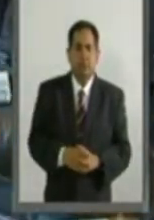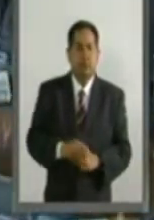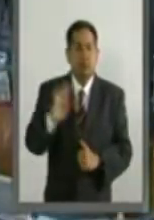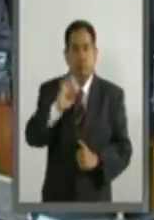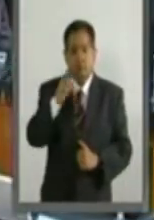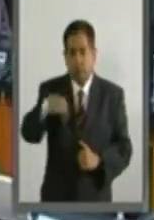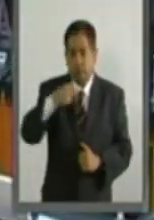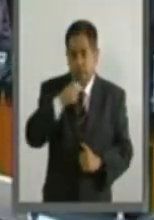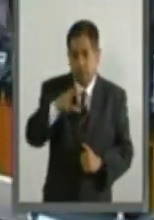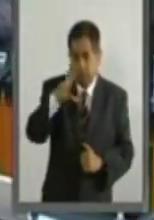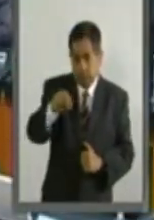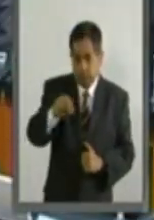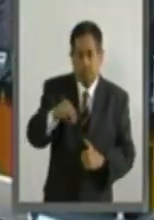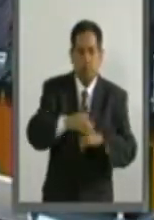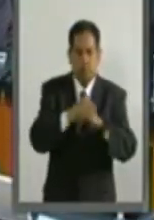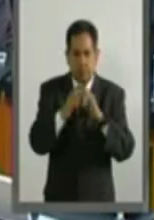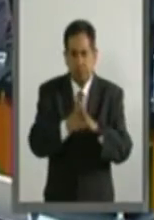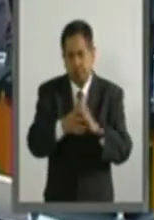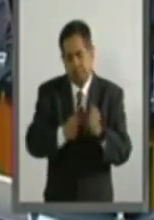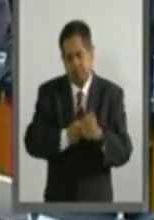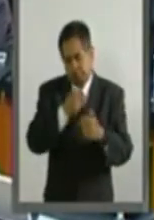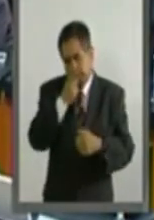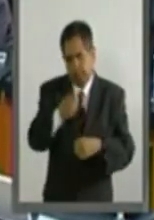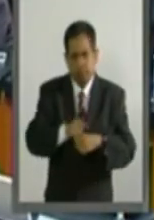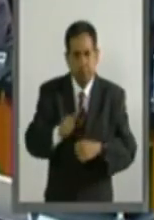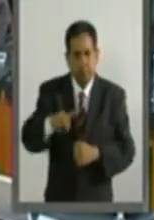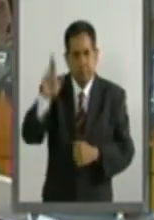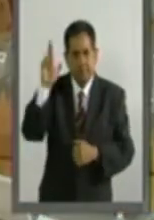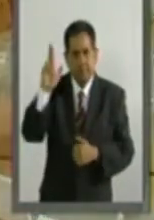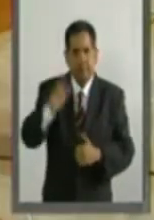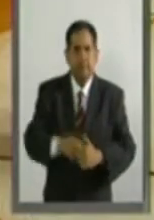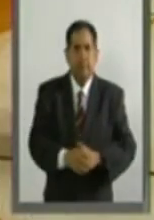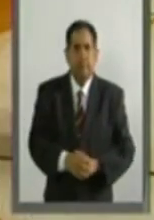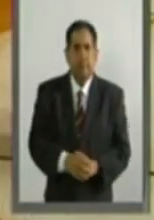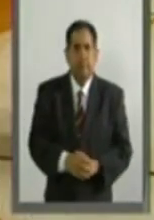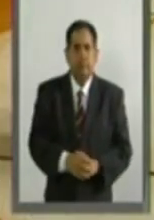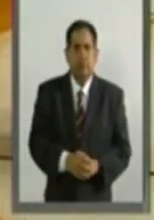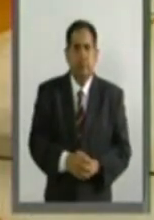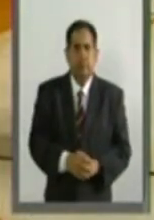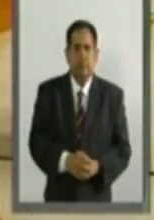Quienes estén por la negativa, también manifestarlo levantando su mano.